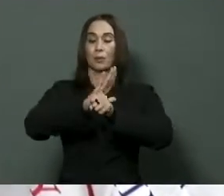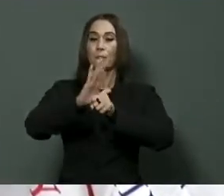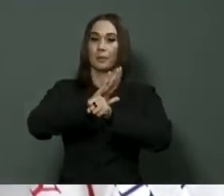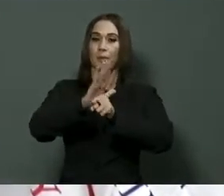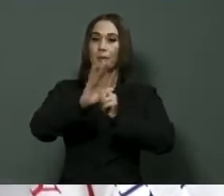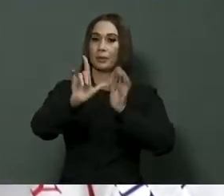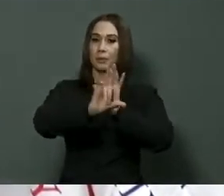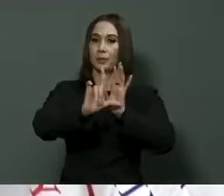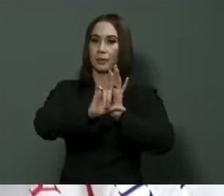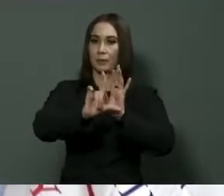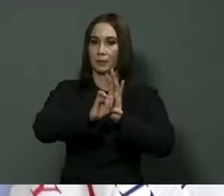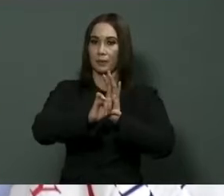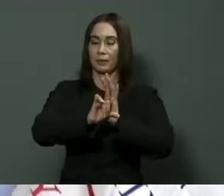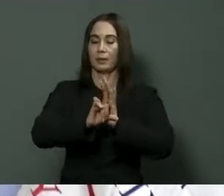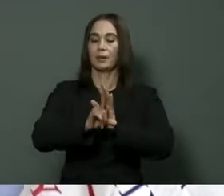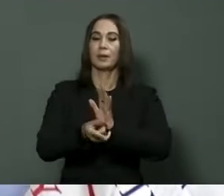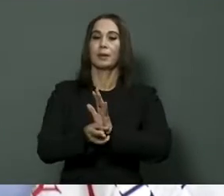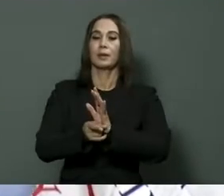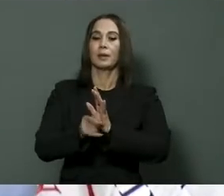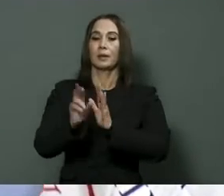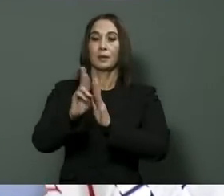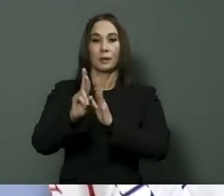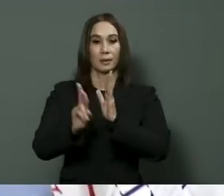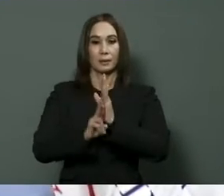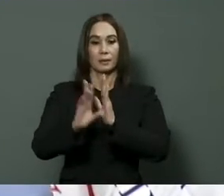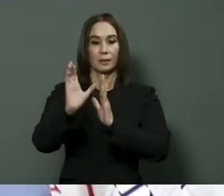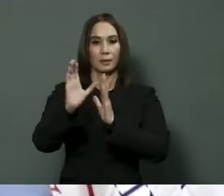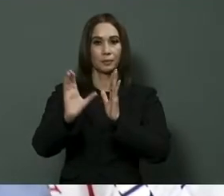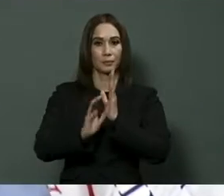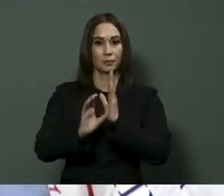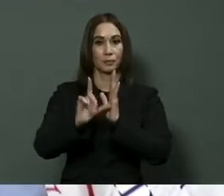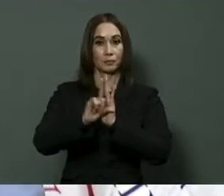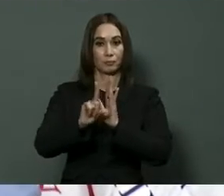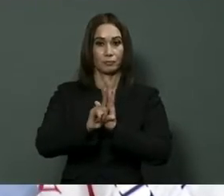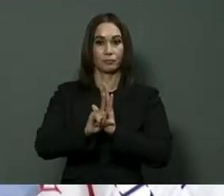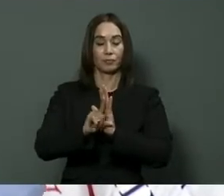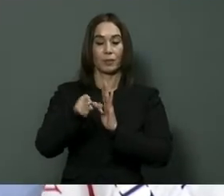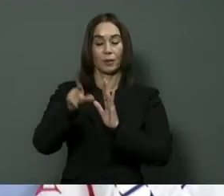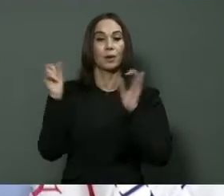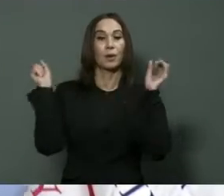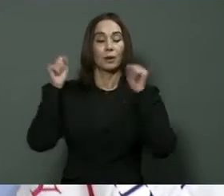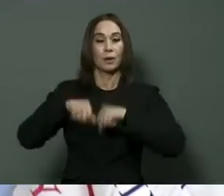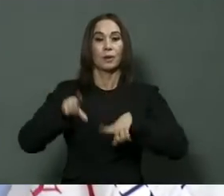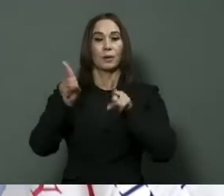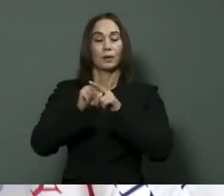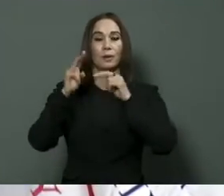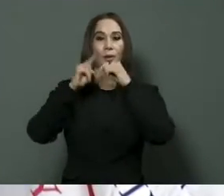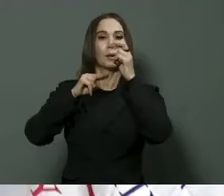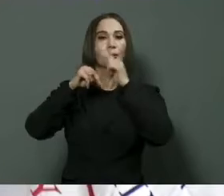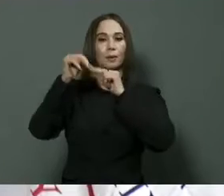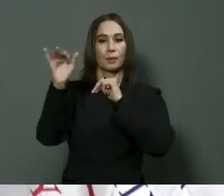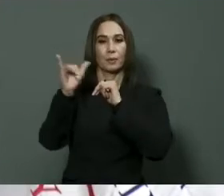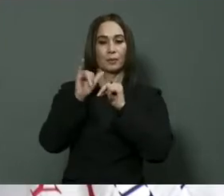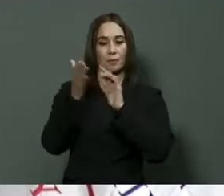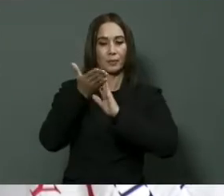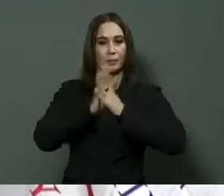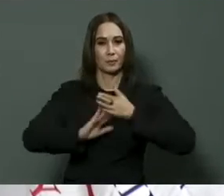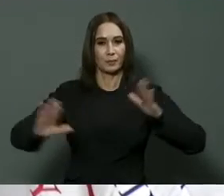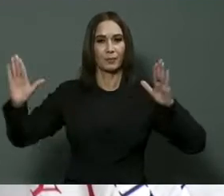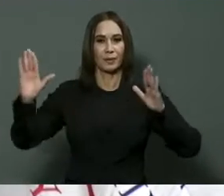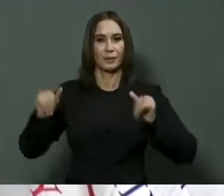mandato de las normas de la Constitución y las leyes, que podamos construir ese ambiente de